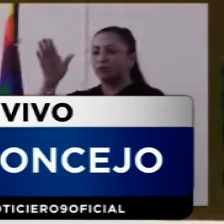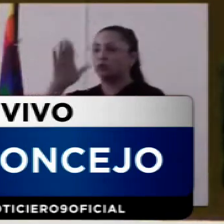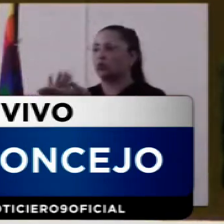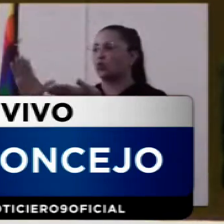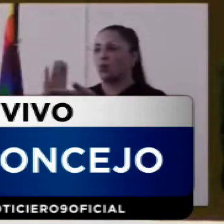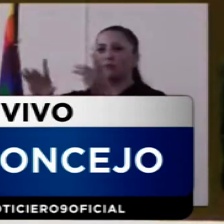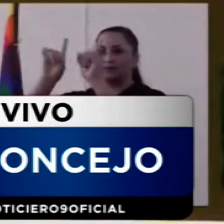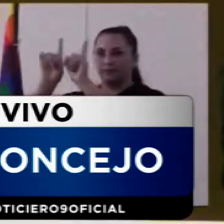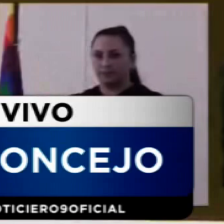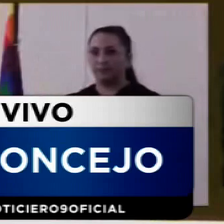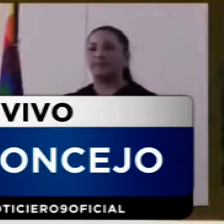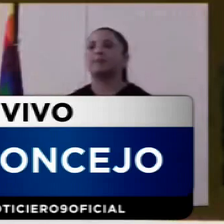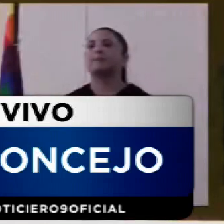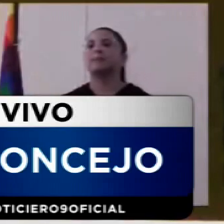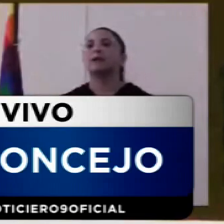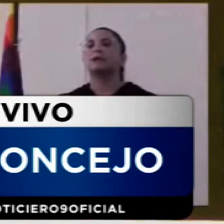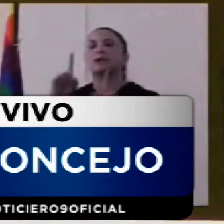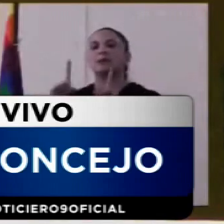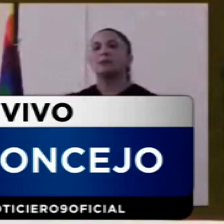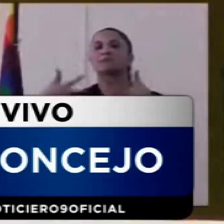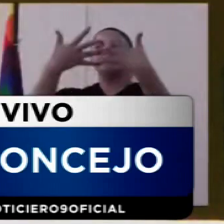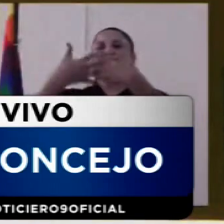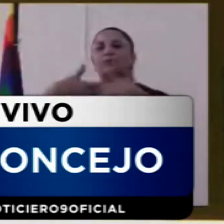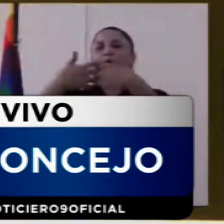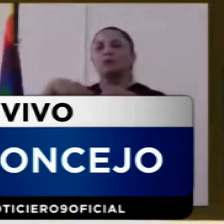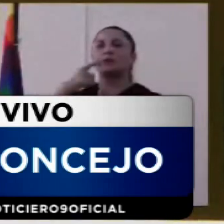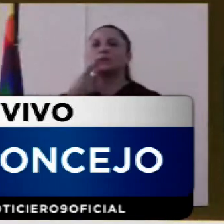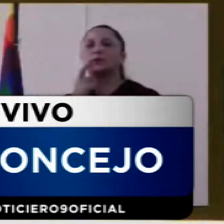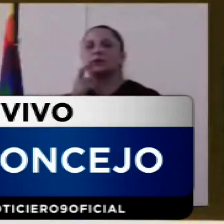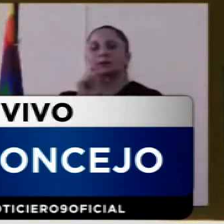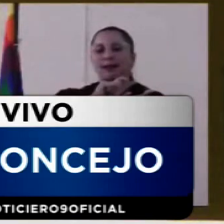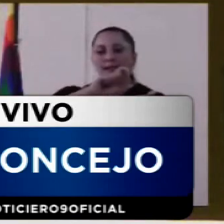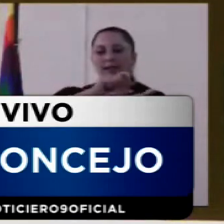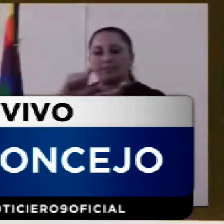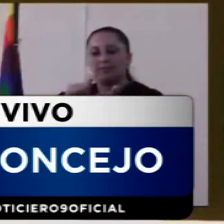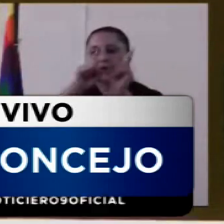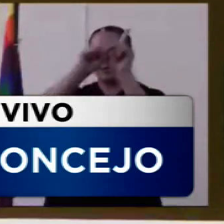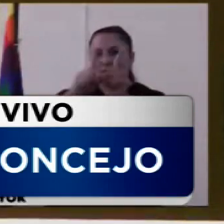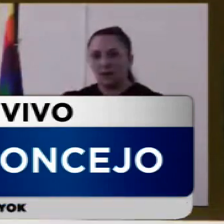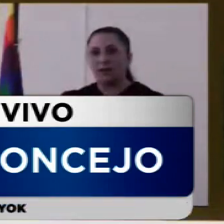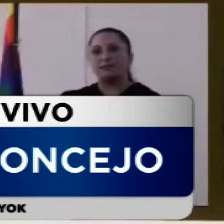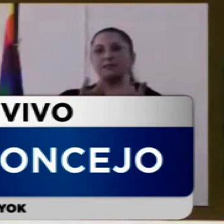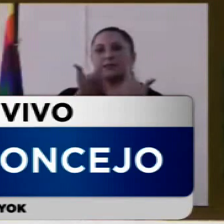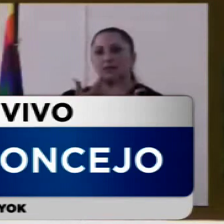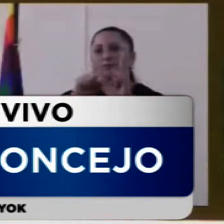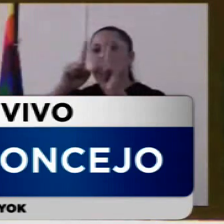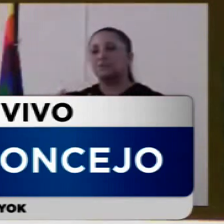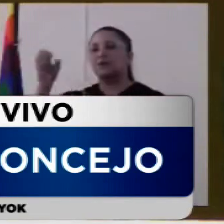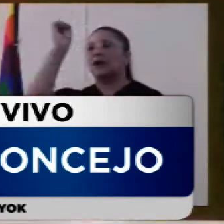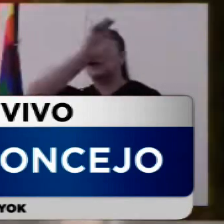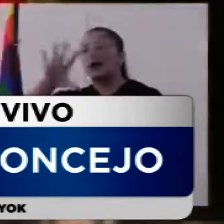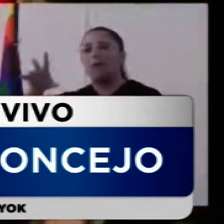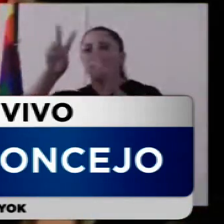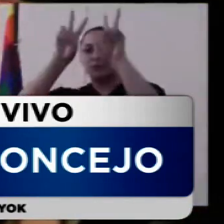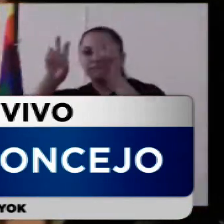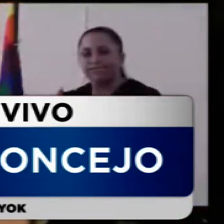Urrudi, Dayana Pereira y Martín Tevez por el Frente Chaqueño. Este cuerpo legislativo se prepara para un año de intenso trabajo y de